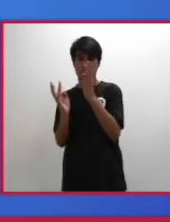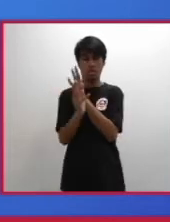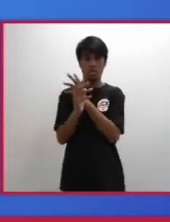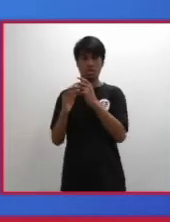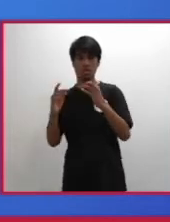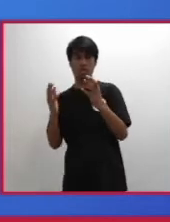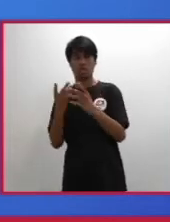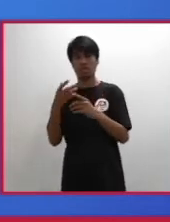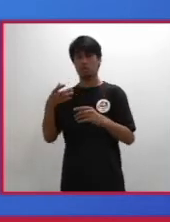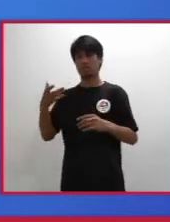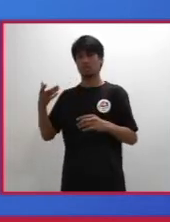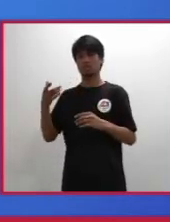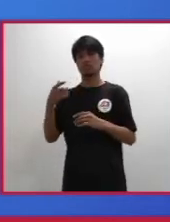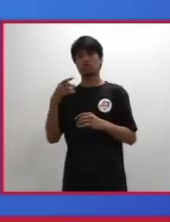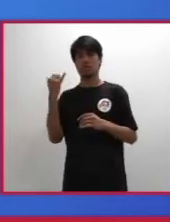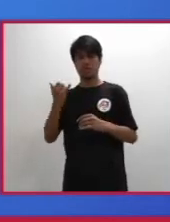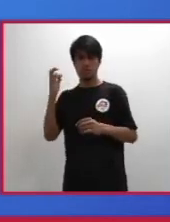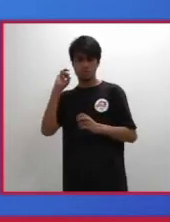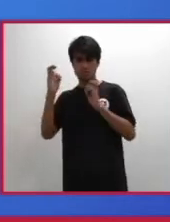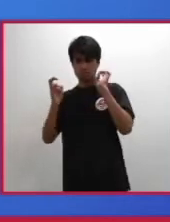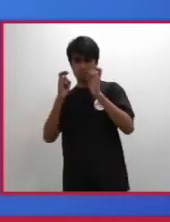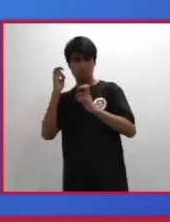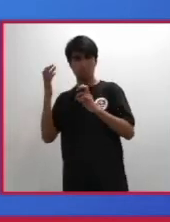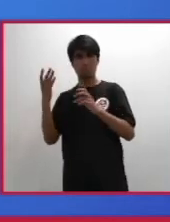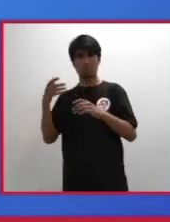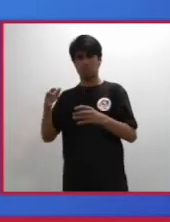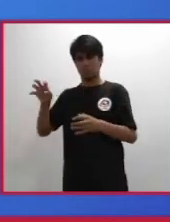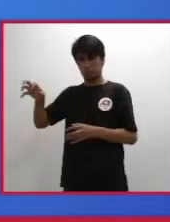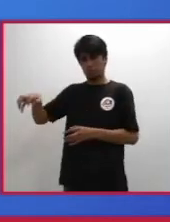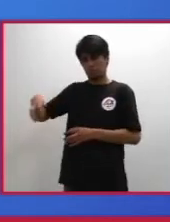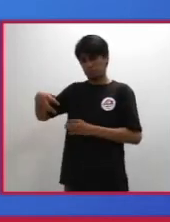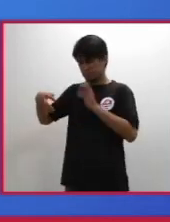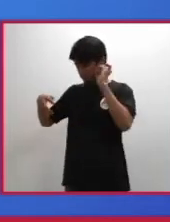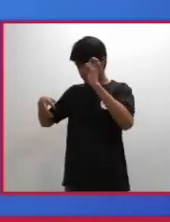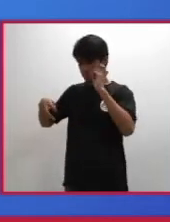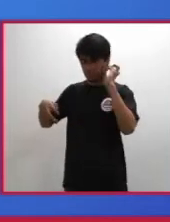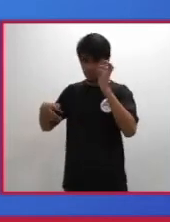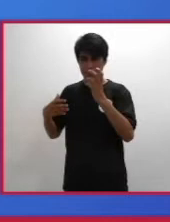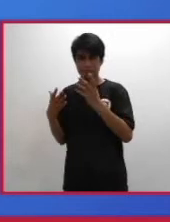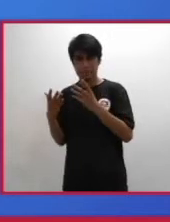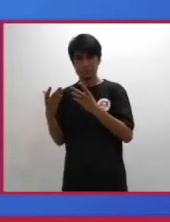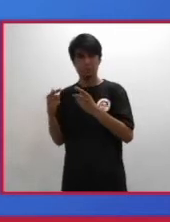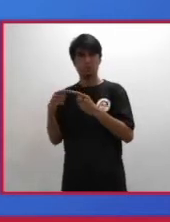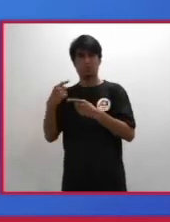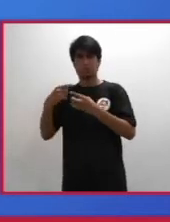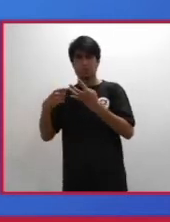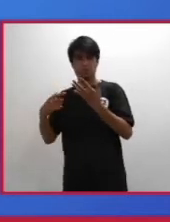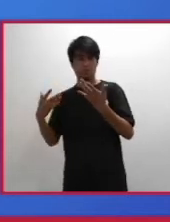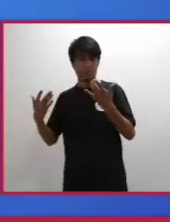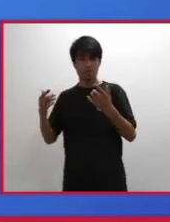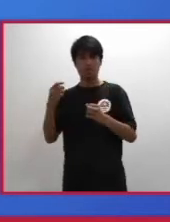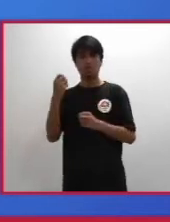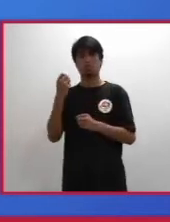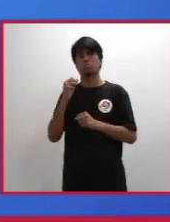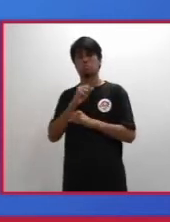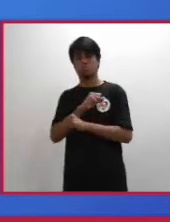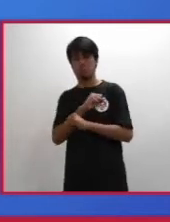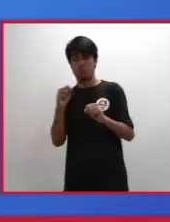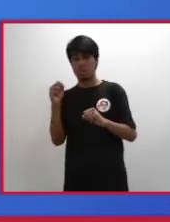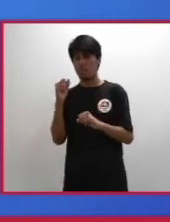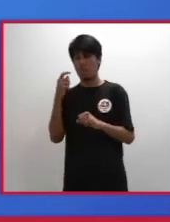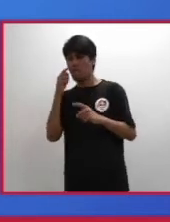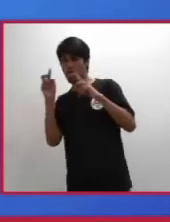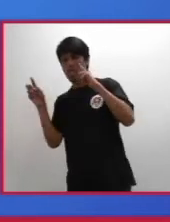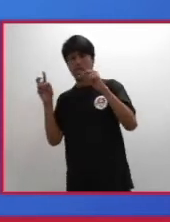involucrada en el trabajo, hay ruidos de las máquinas. Entonces esto hace de que muchas veces no se puedan tomar